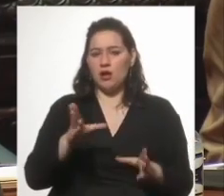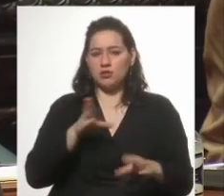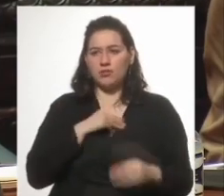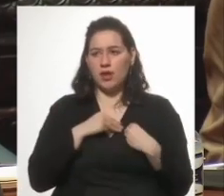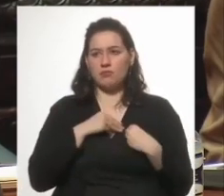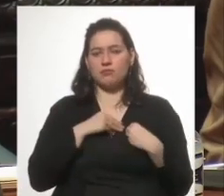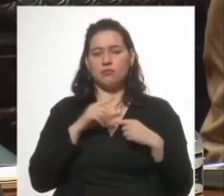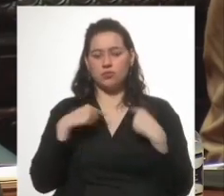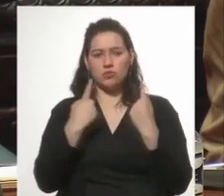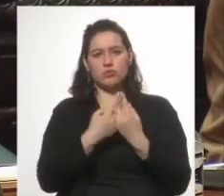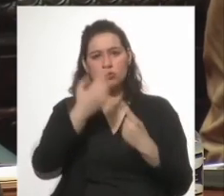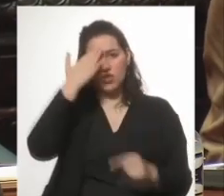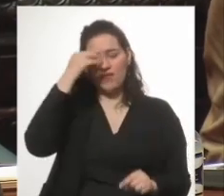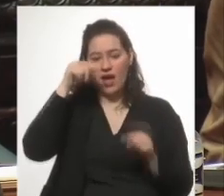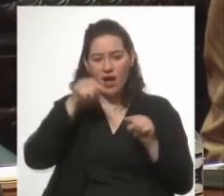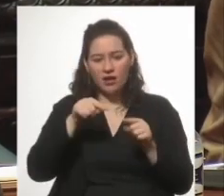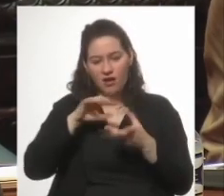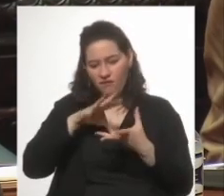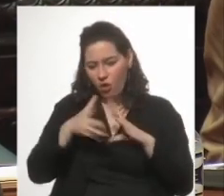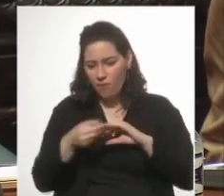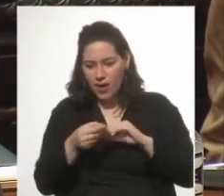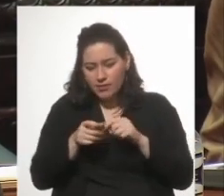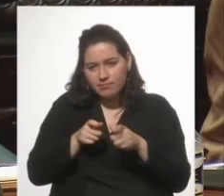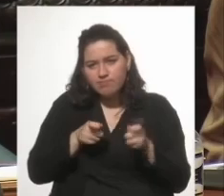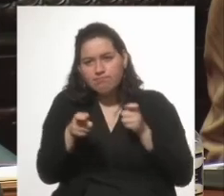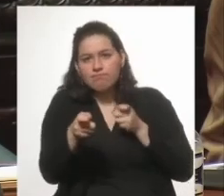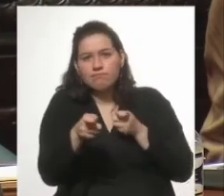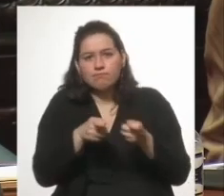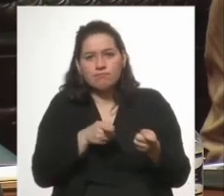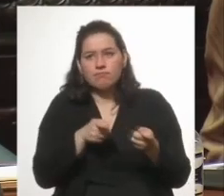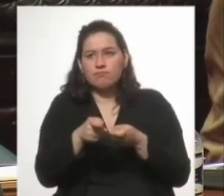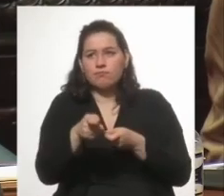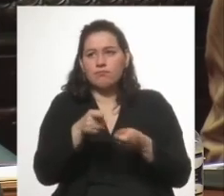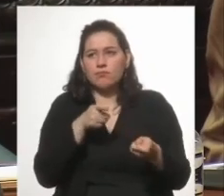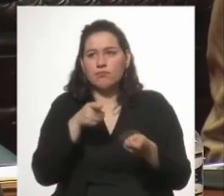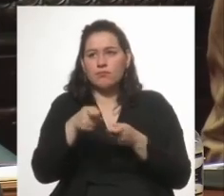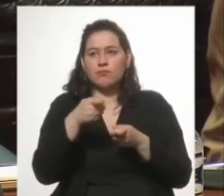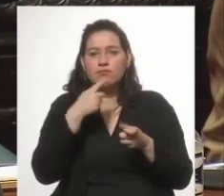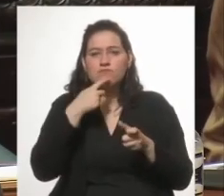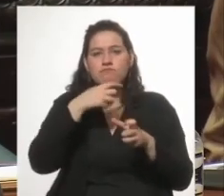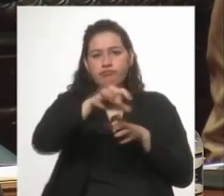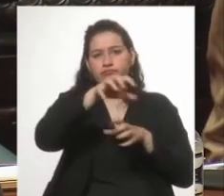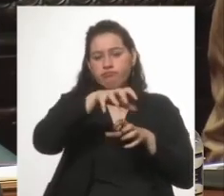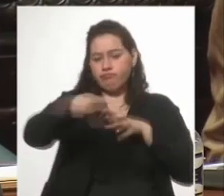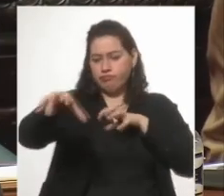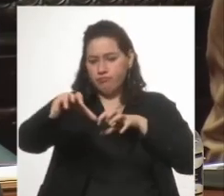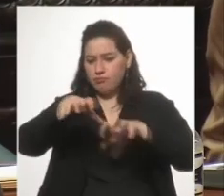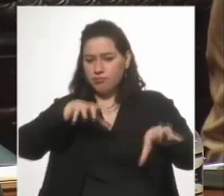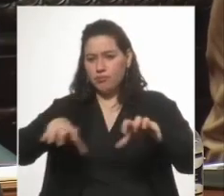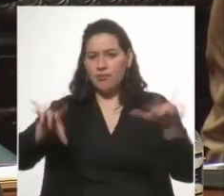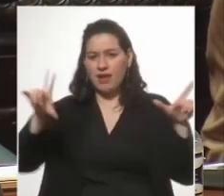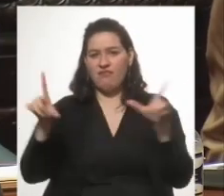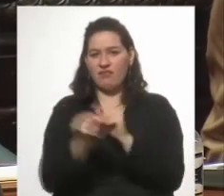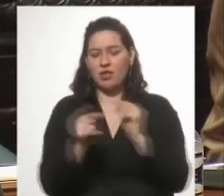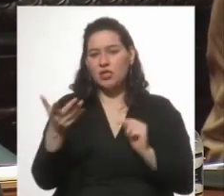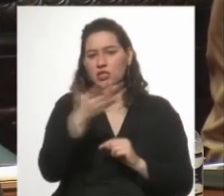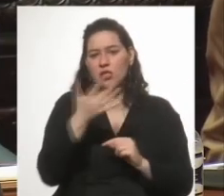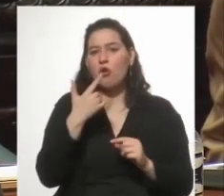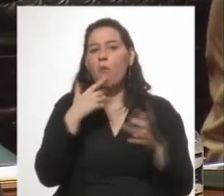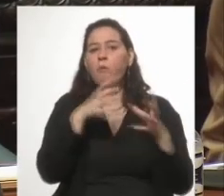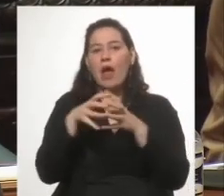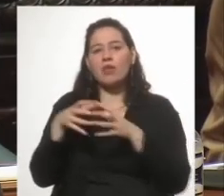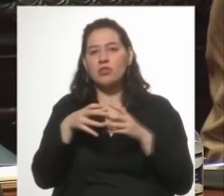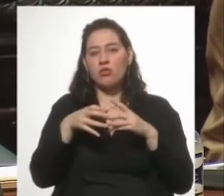Estoy convencido de que acá hay una operación para dividir, para fracturar, para terminar con la coalición de